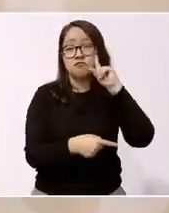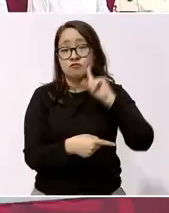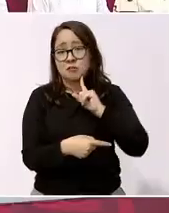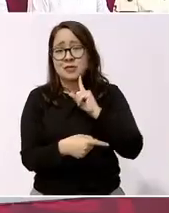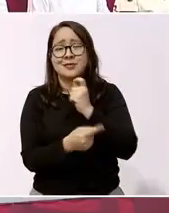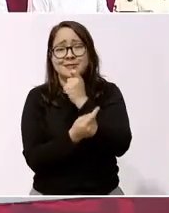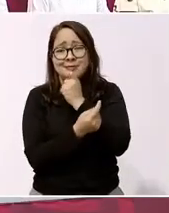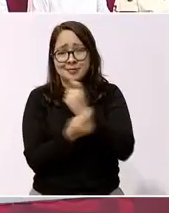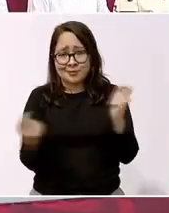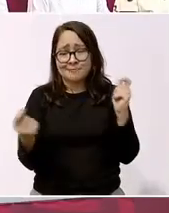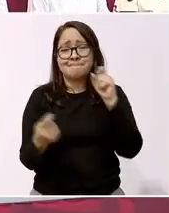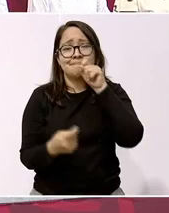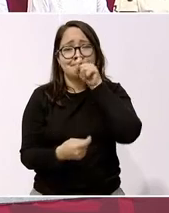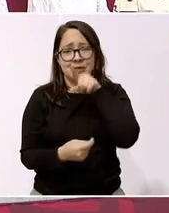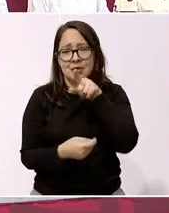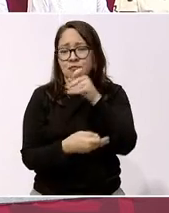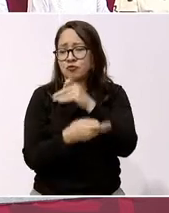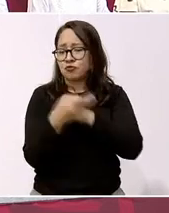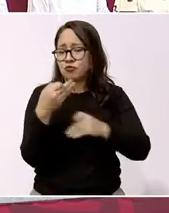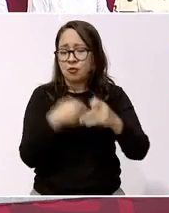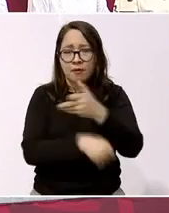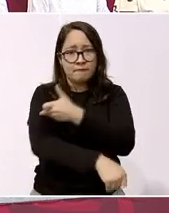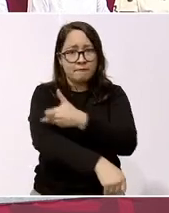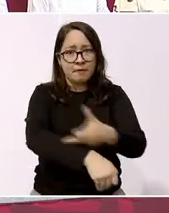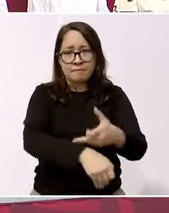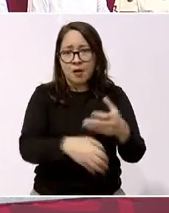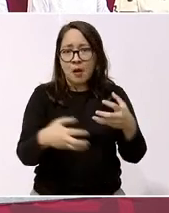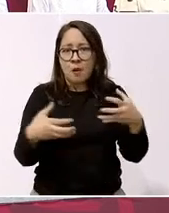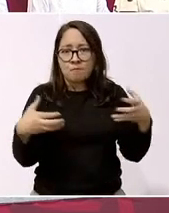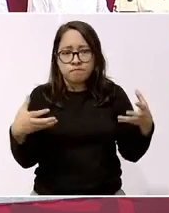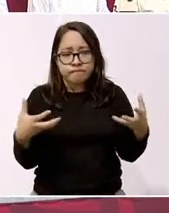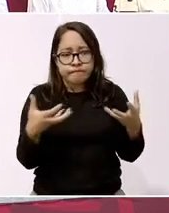la familia trabajando la tierra.